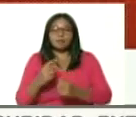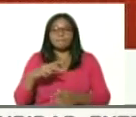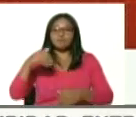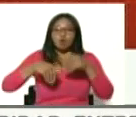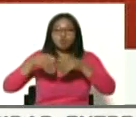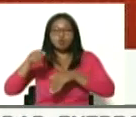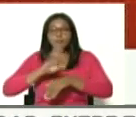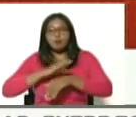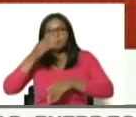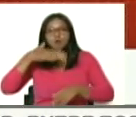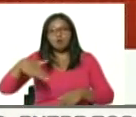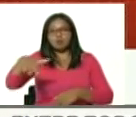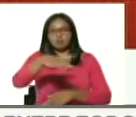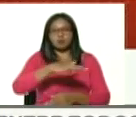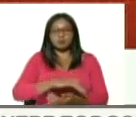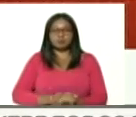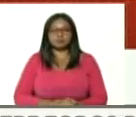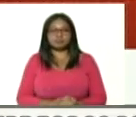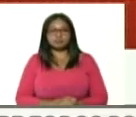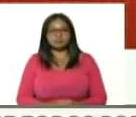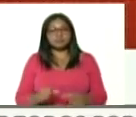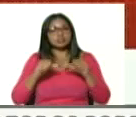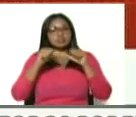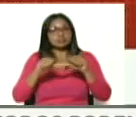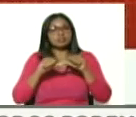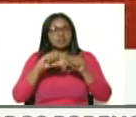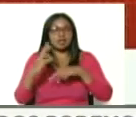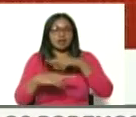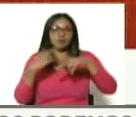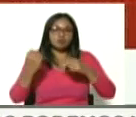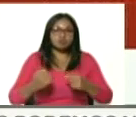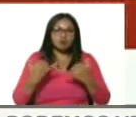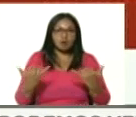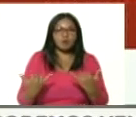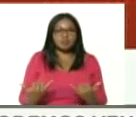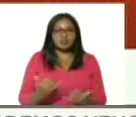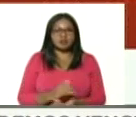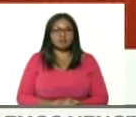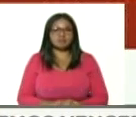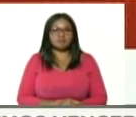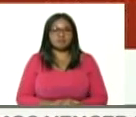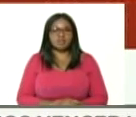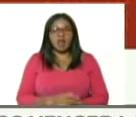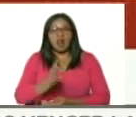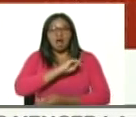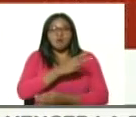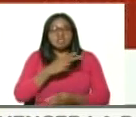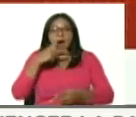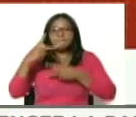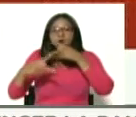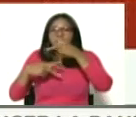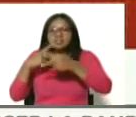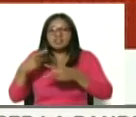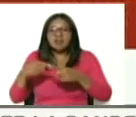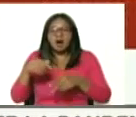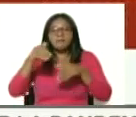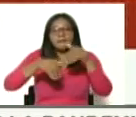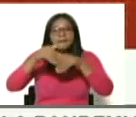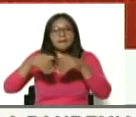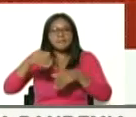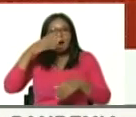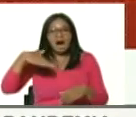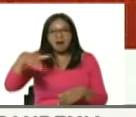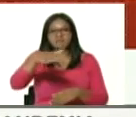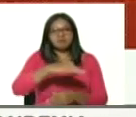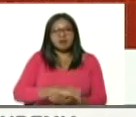del pueblo. Y así seguirá la revolución en el siglo XXI, en el poder político con el voto del pueblo. Vamos a darle